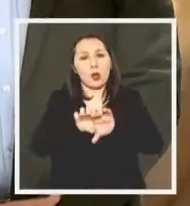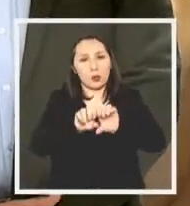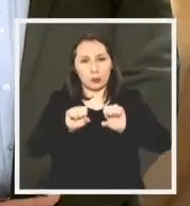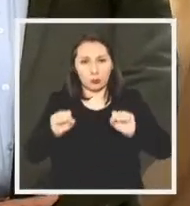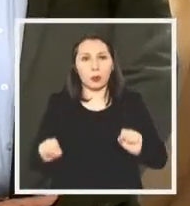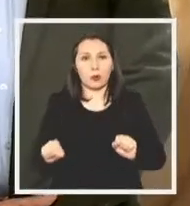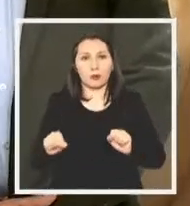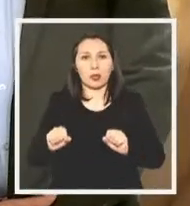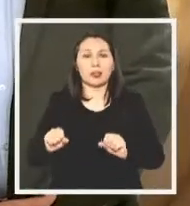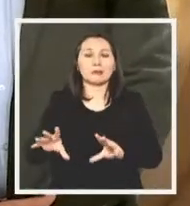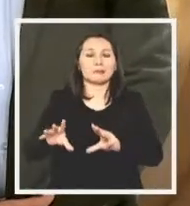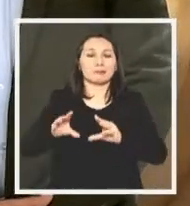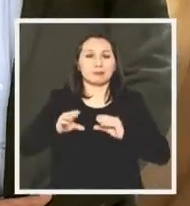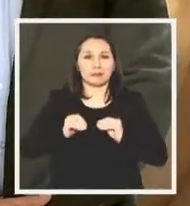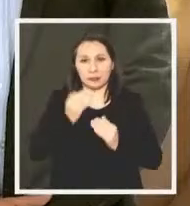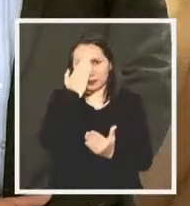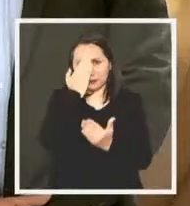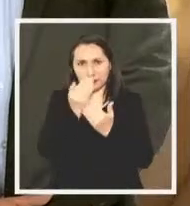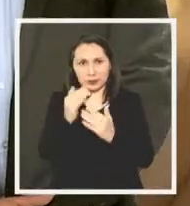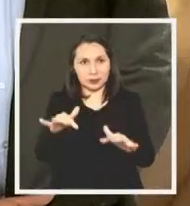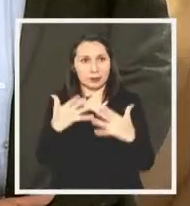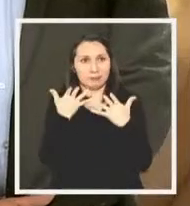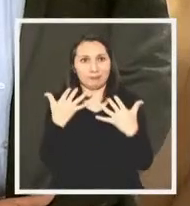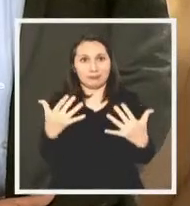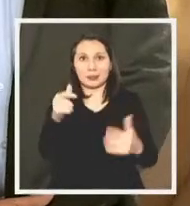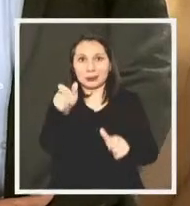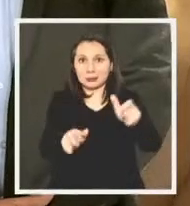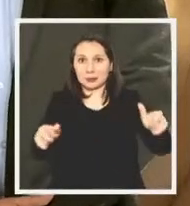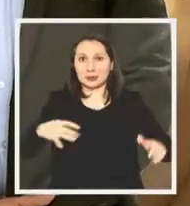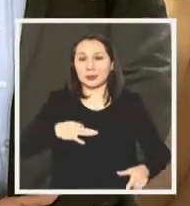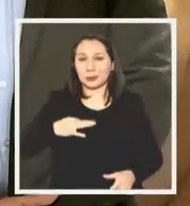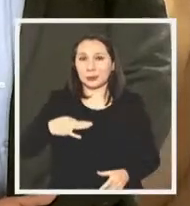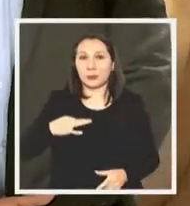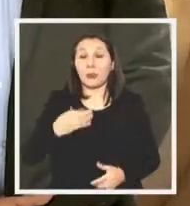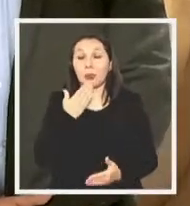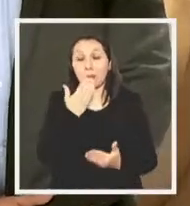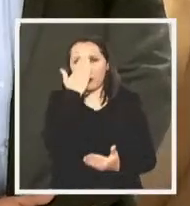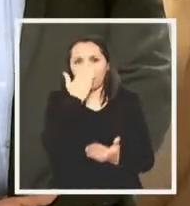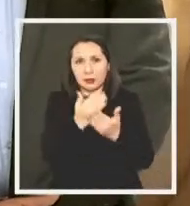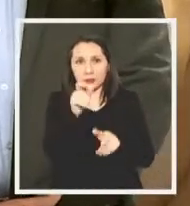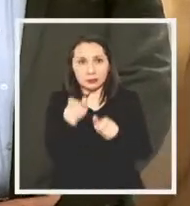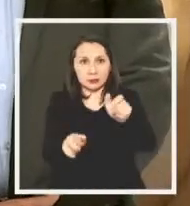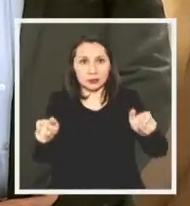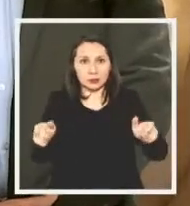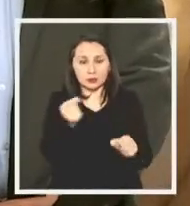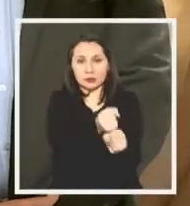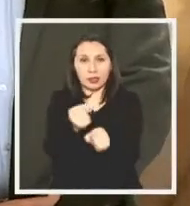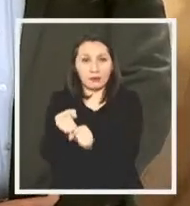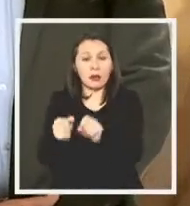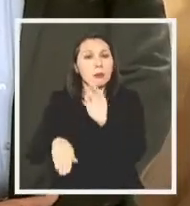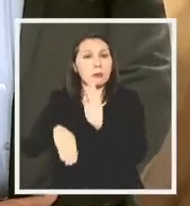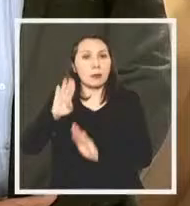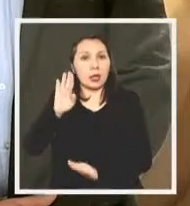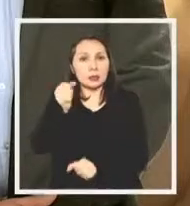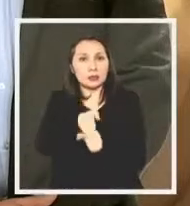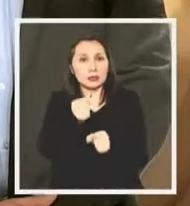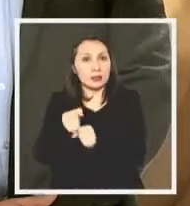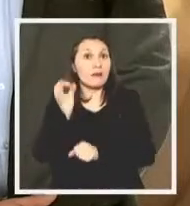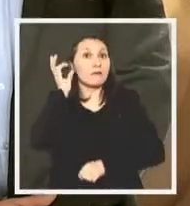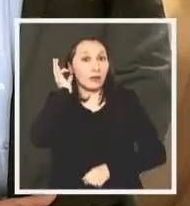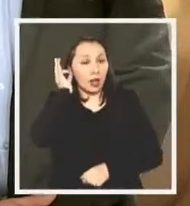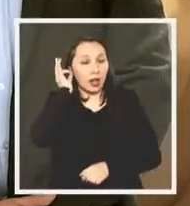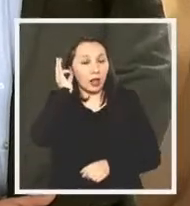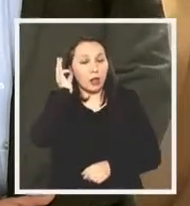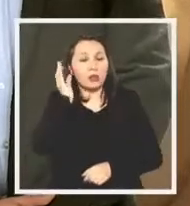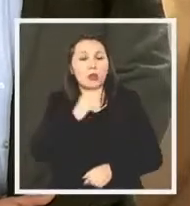compromiso adquirido frente a la ciudadanía pero también frente a las y los trabajadores mayoritariamente trabajadoras